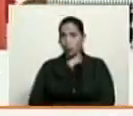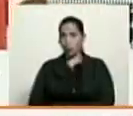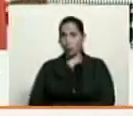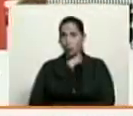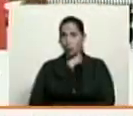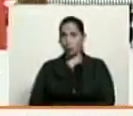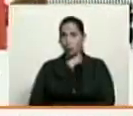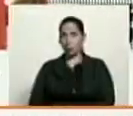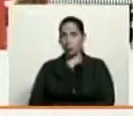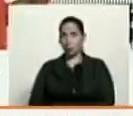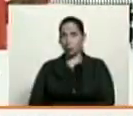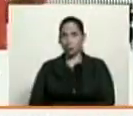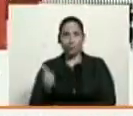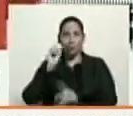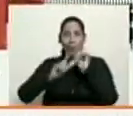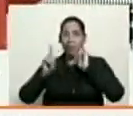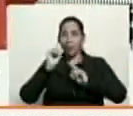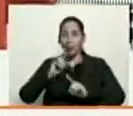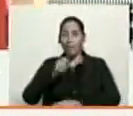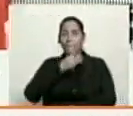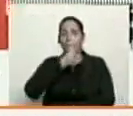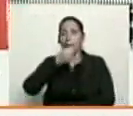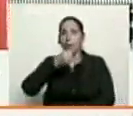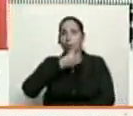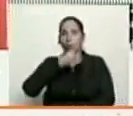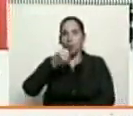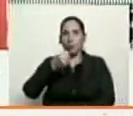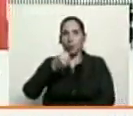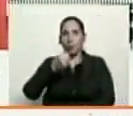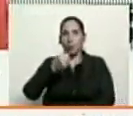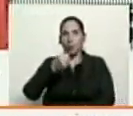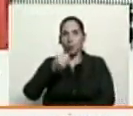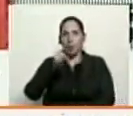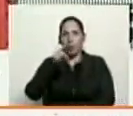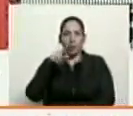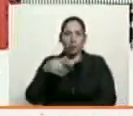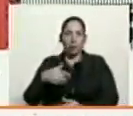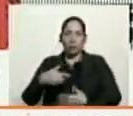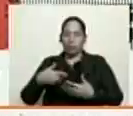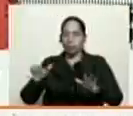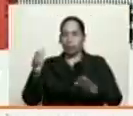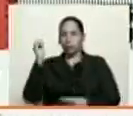Y ahí es donde hablo nuevamente del periodismo, ese periodismo.